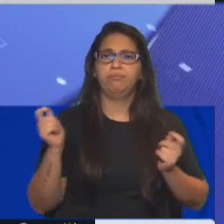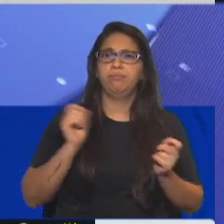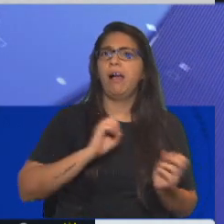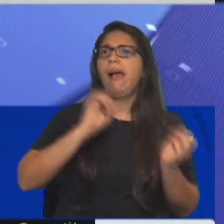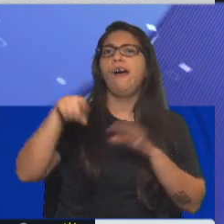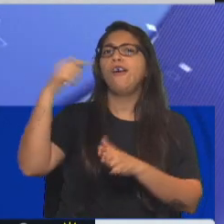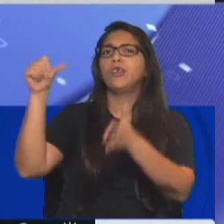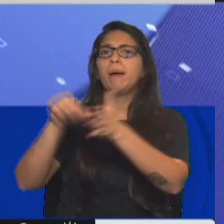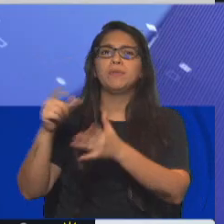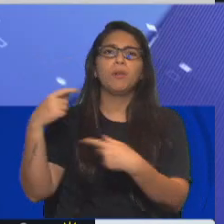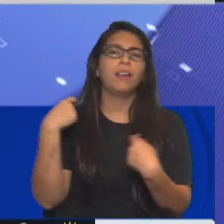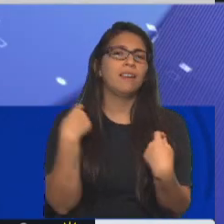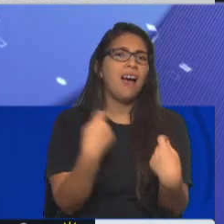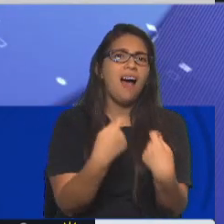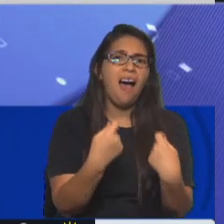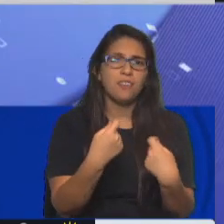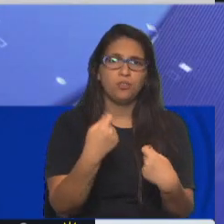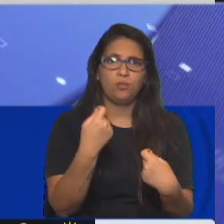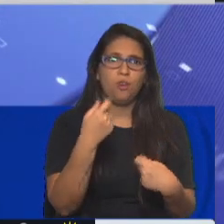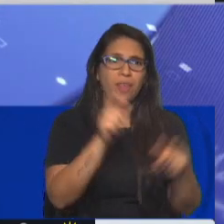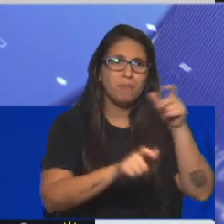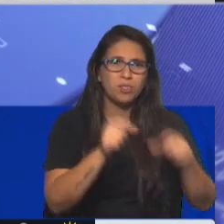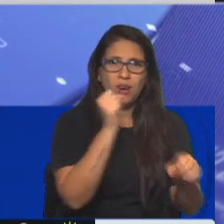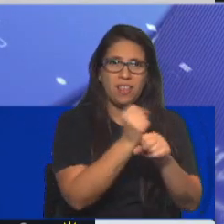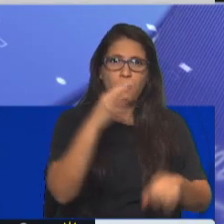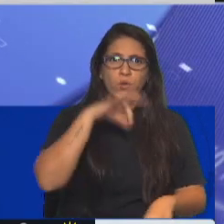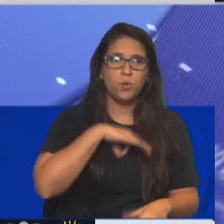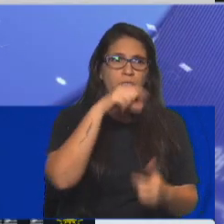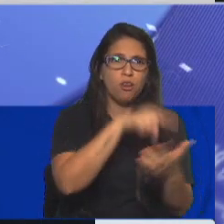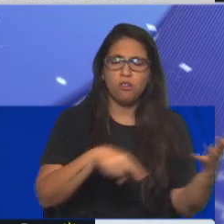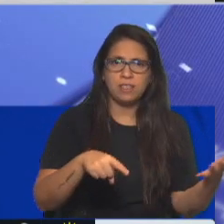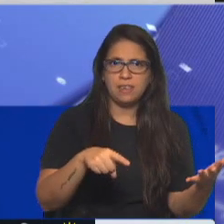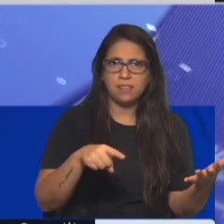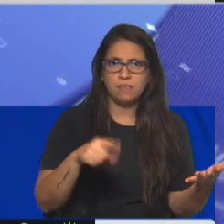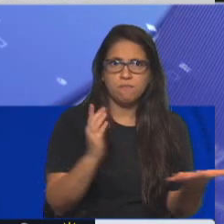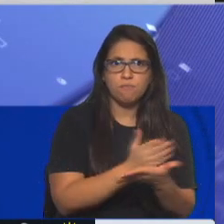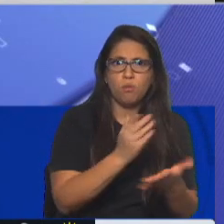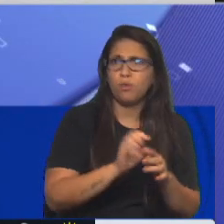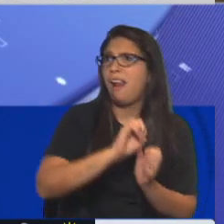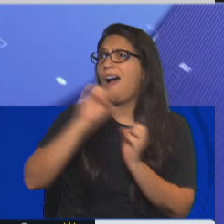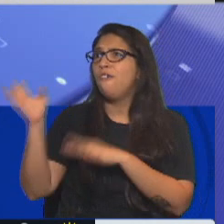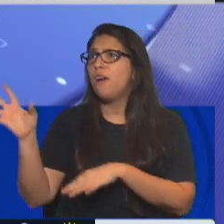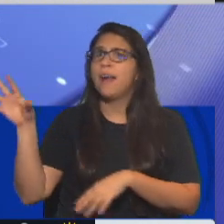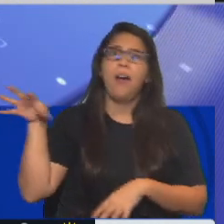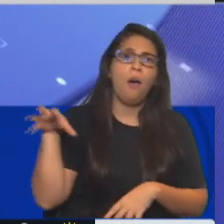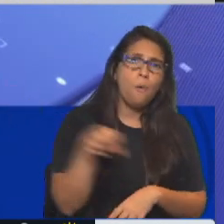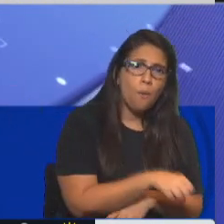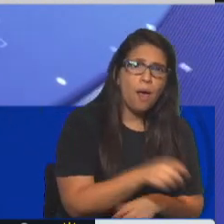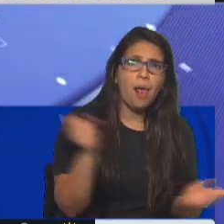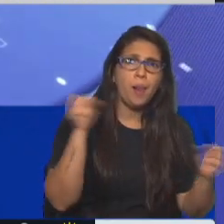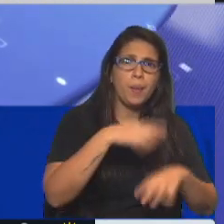Los costos laborales en Estados Unidos hoy tampoco permitirían esto. Ni hablar el mercado laboral en sí